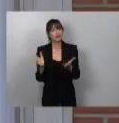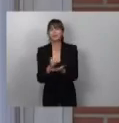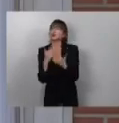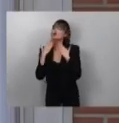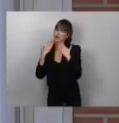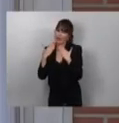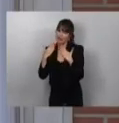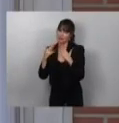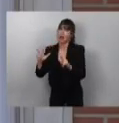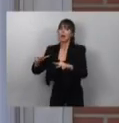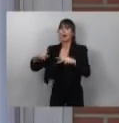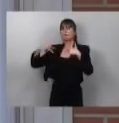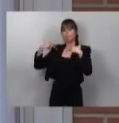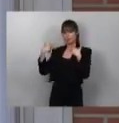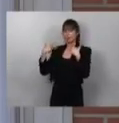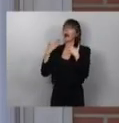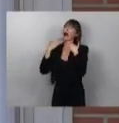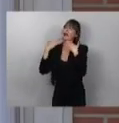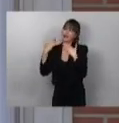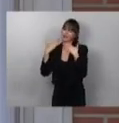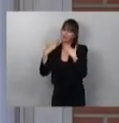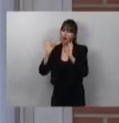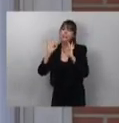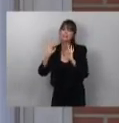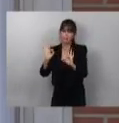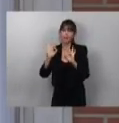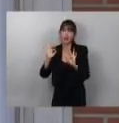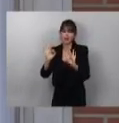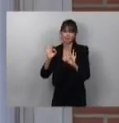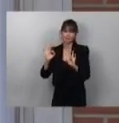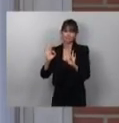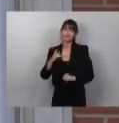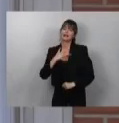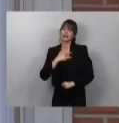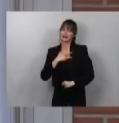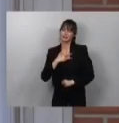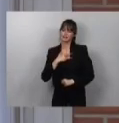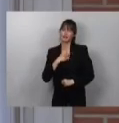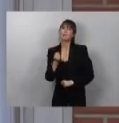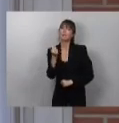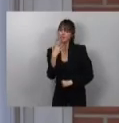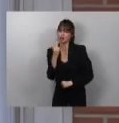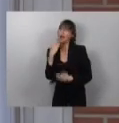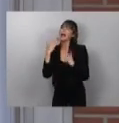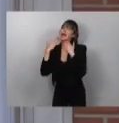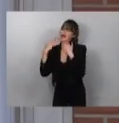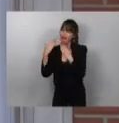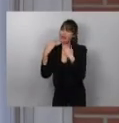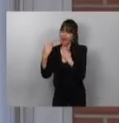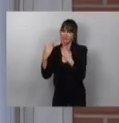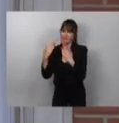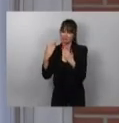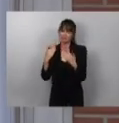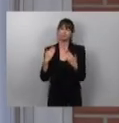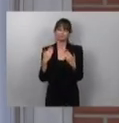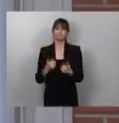contribuido al ambiente el la regeneración tiene que ser un acuerdo un acuerdo lo que no puede echar el peso el peso de la